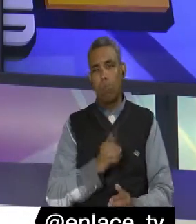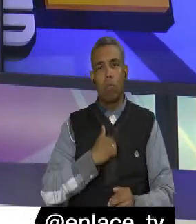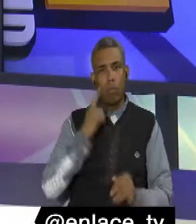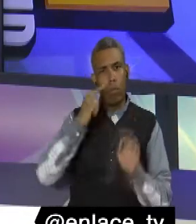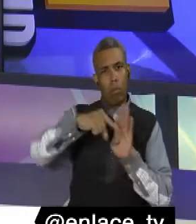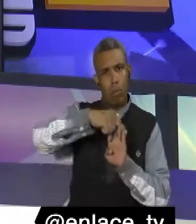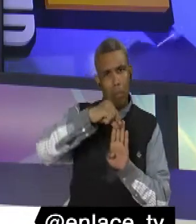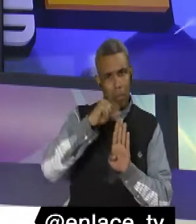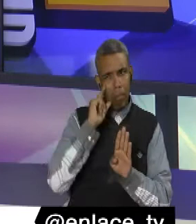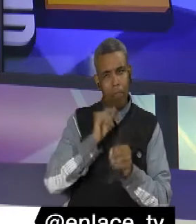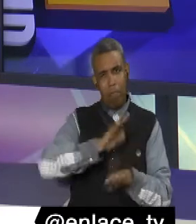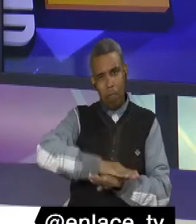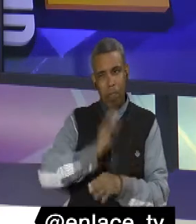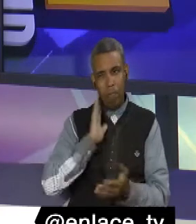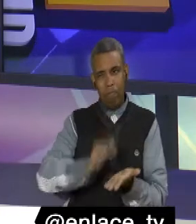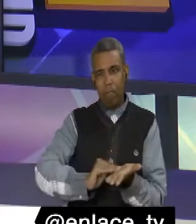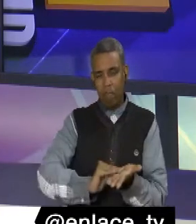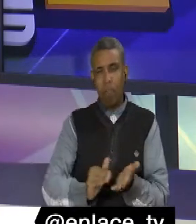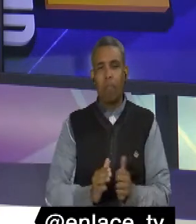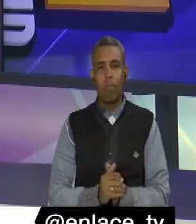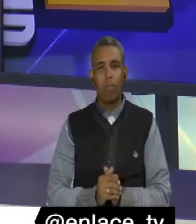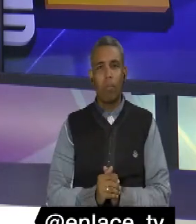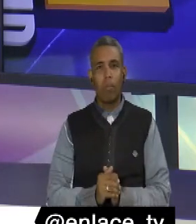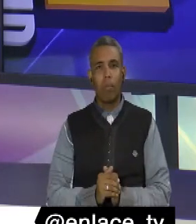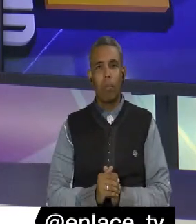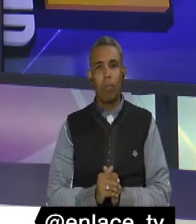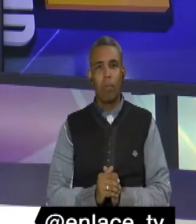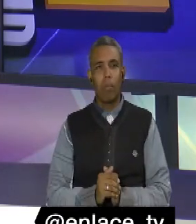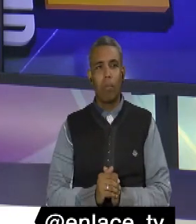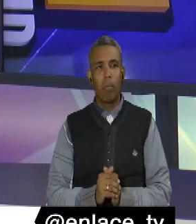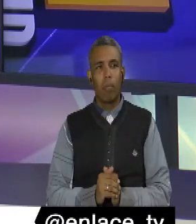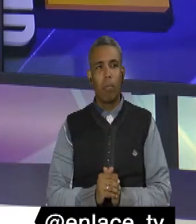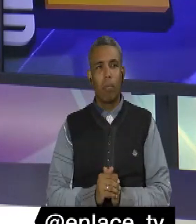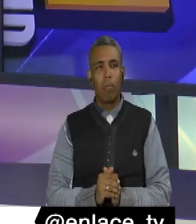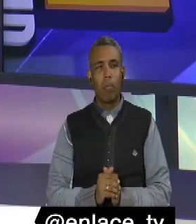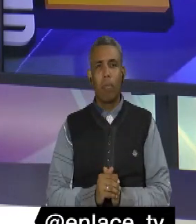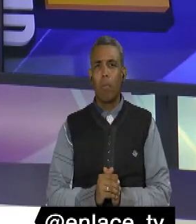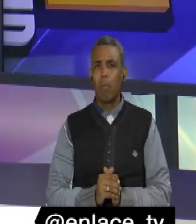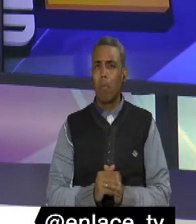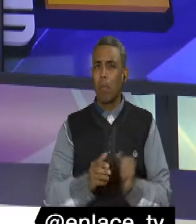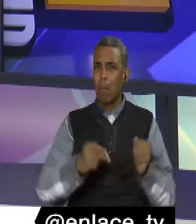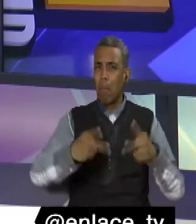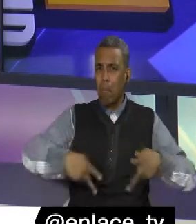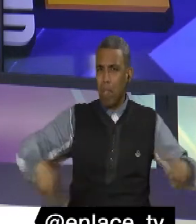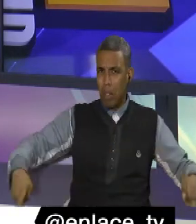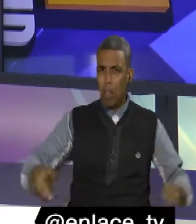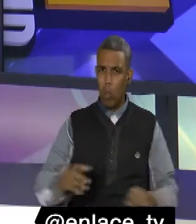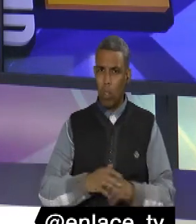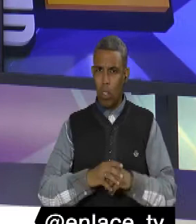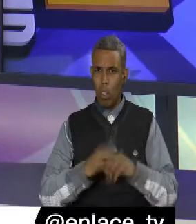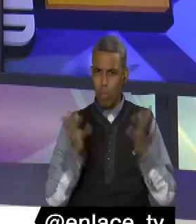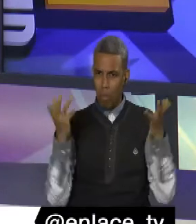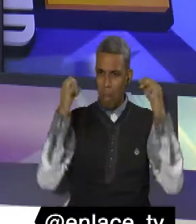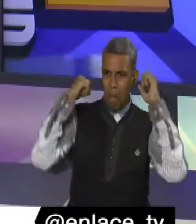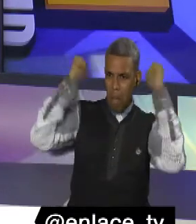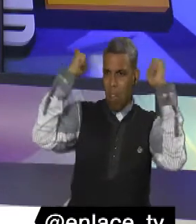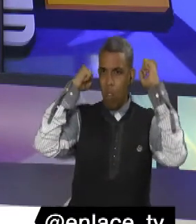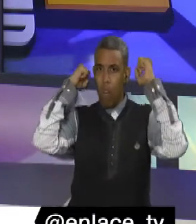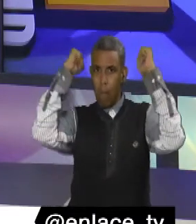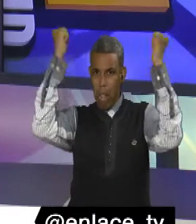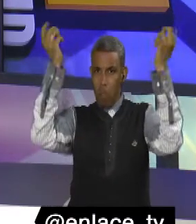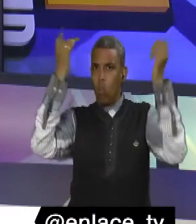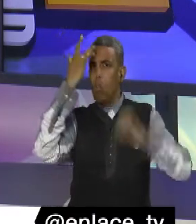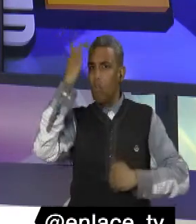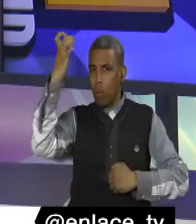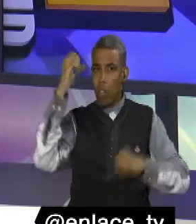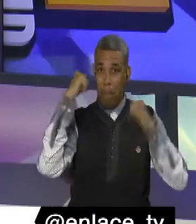declaraciones del director jurídico de la firma Mota Engil, reaccionaron con bloqueo los trabajadores de esta empresa que están en paro. Nuestro director de noticias,